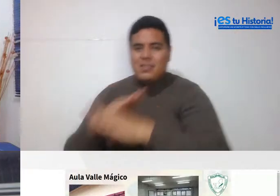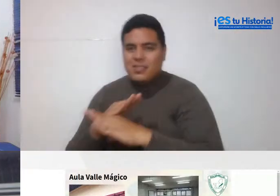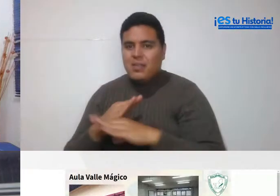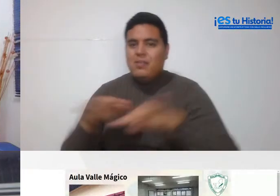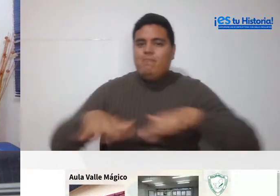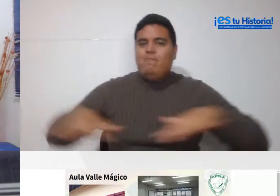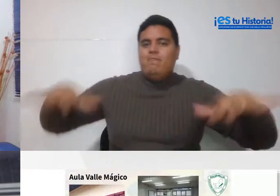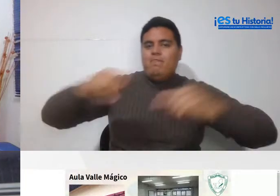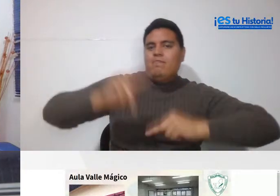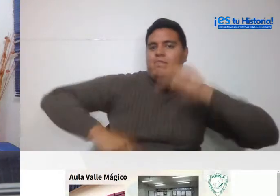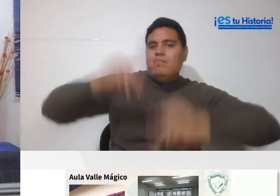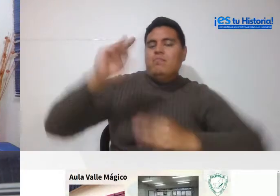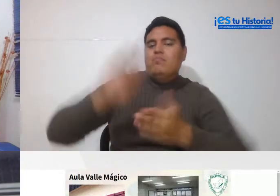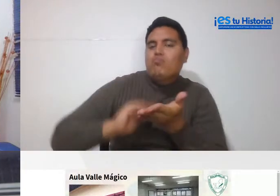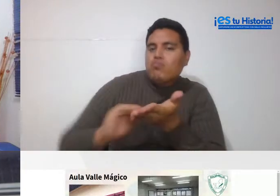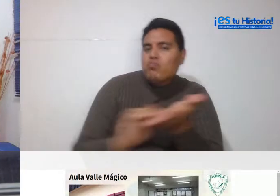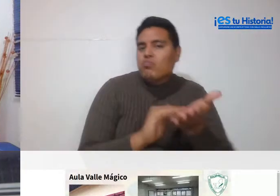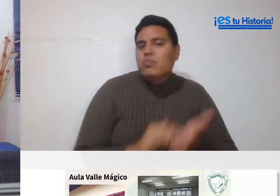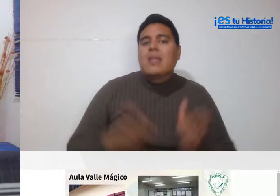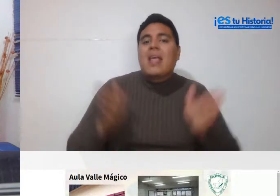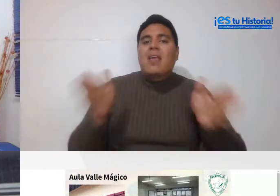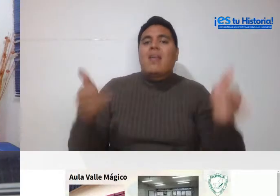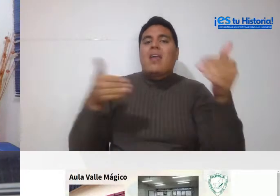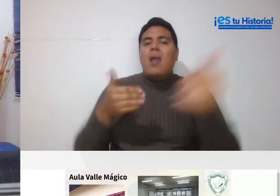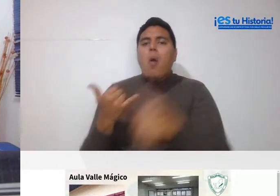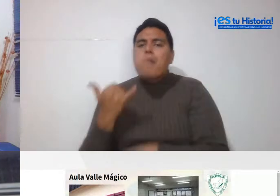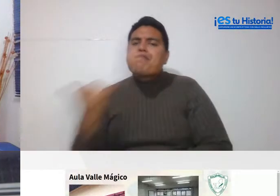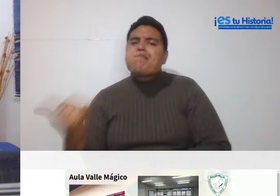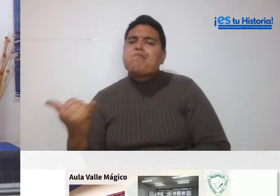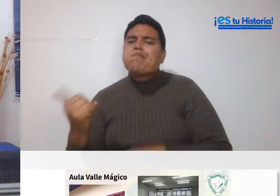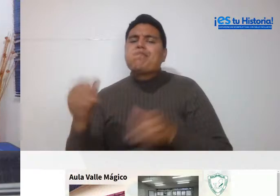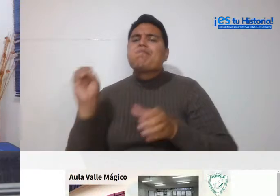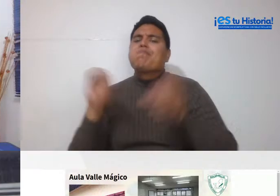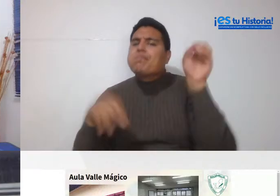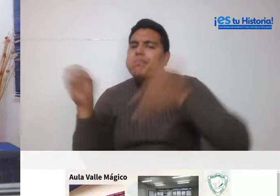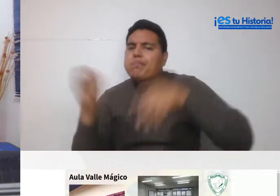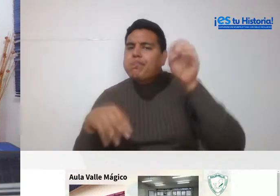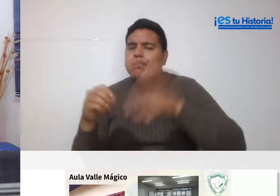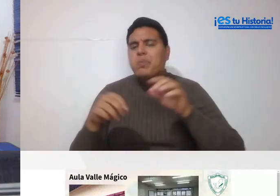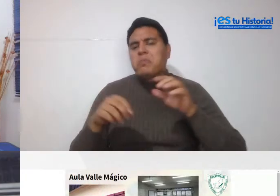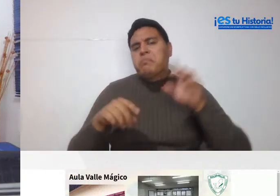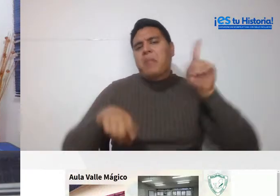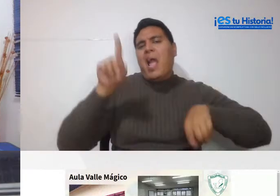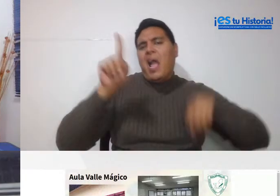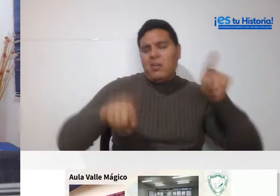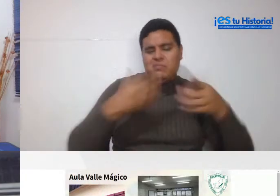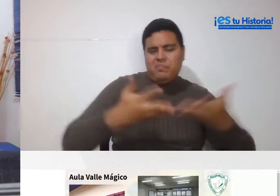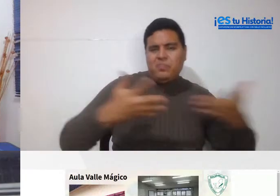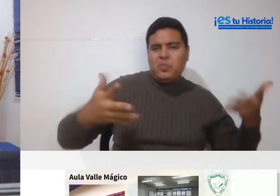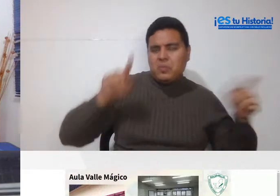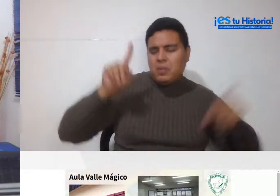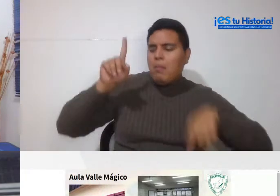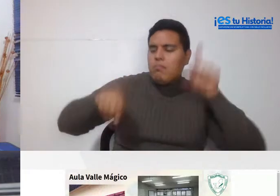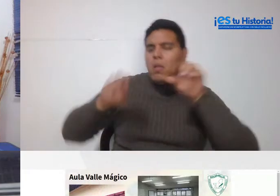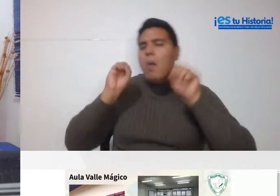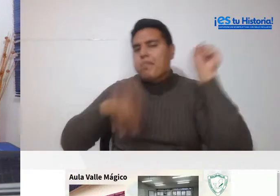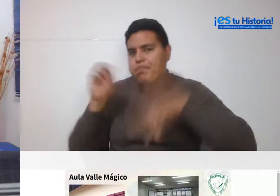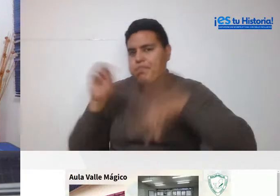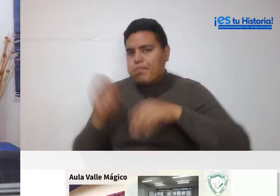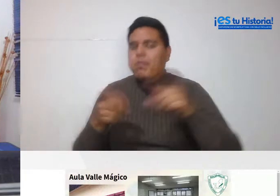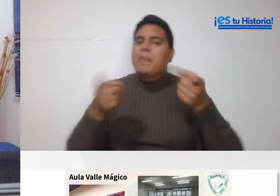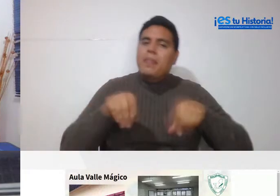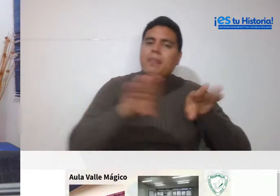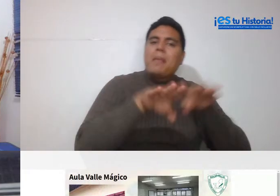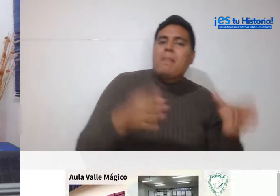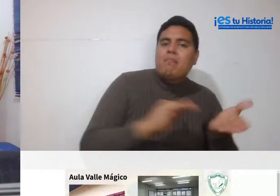Aquí están unos cajones donde se van a guardar algunos equipos y todo ello. Las mesas también ya las están implementando, las